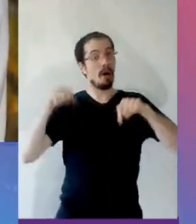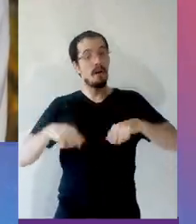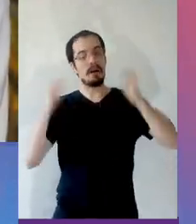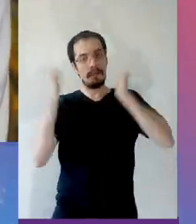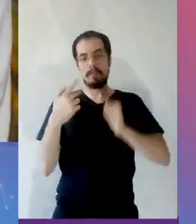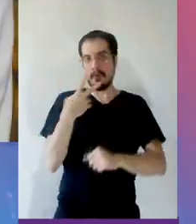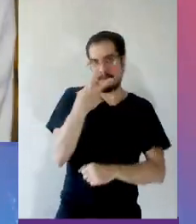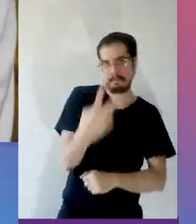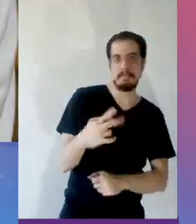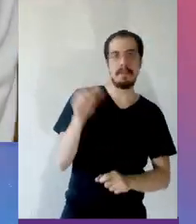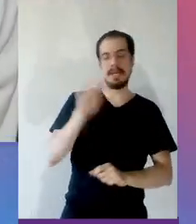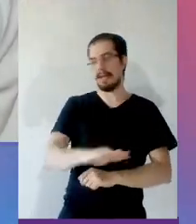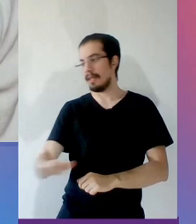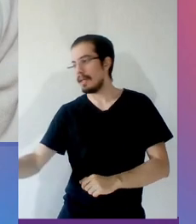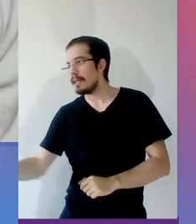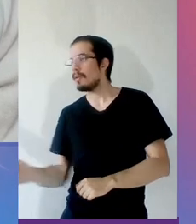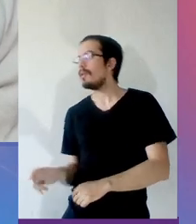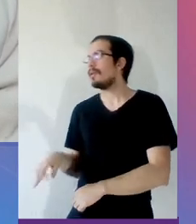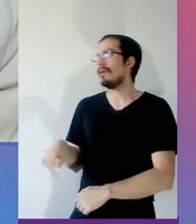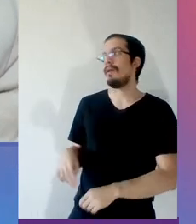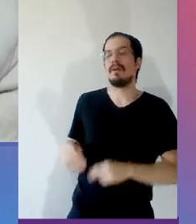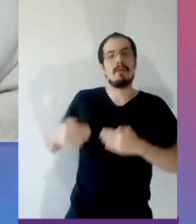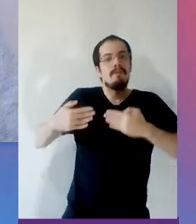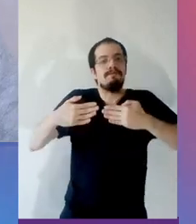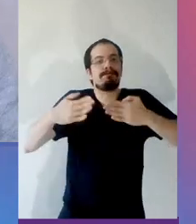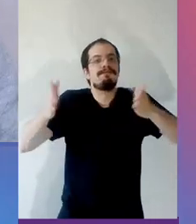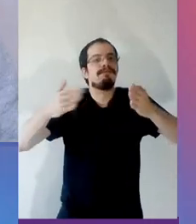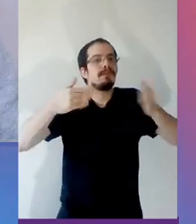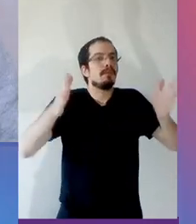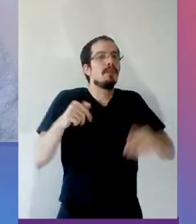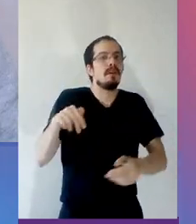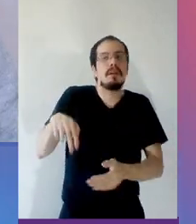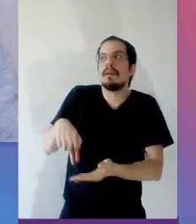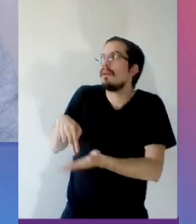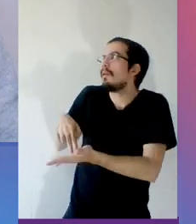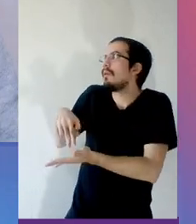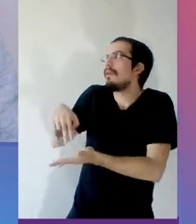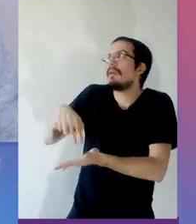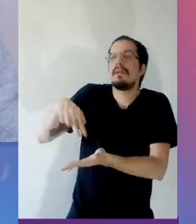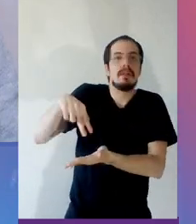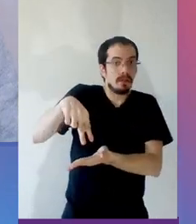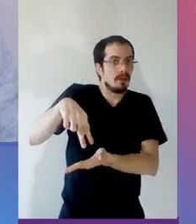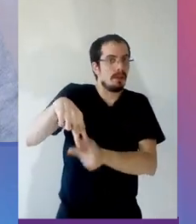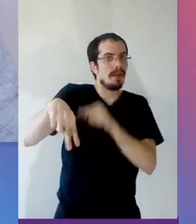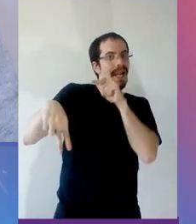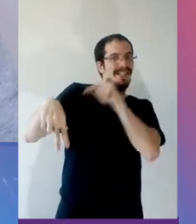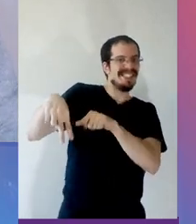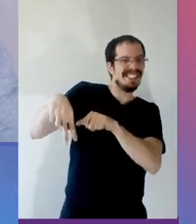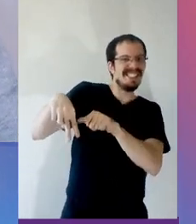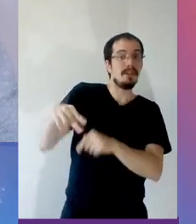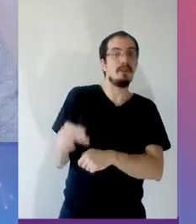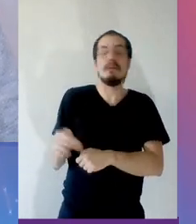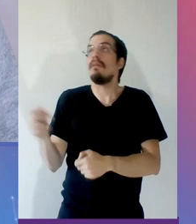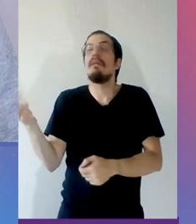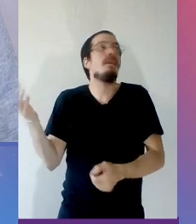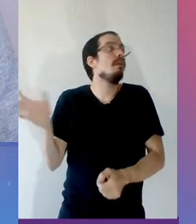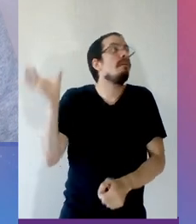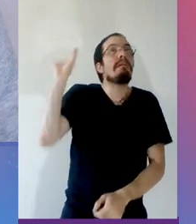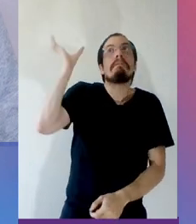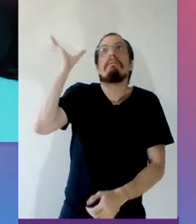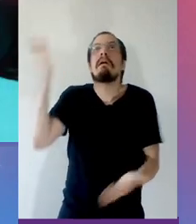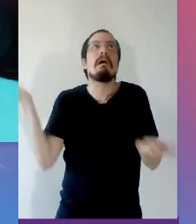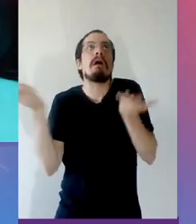empezó a liberar un poco las cosas y podían salir, son niños muy, muy, que no saben tampoco interactuar con otros. De hecho, muchas veces llegan